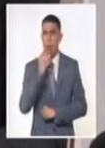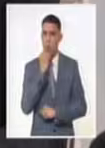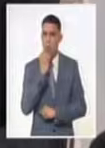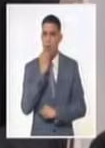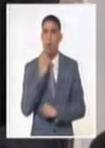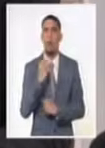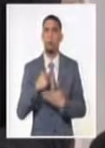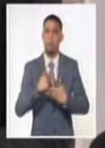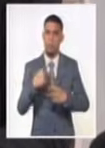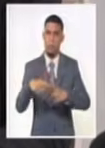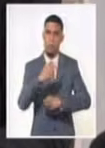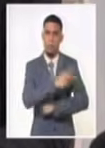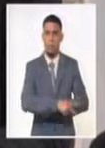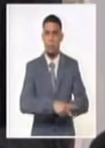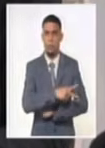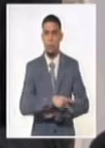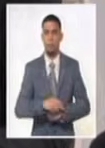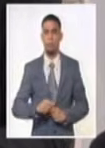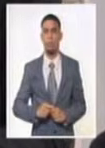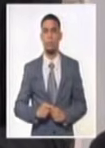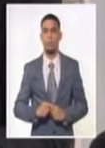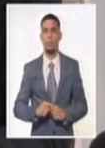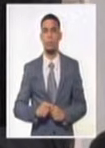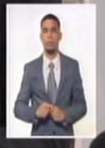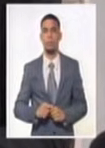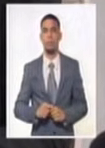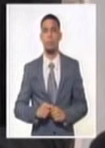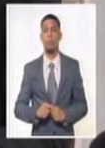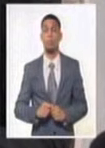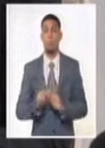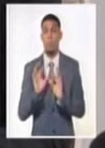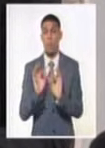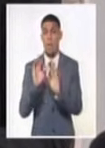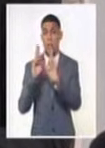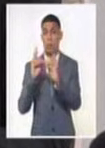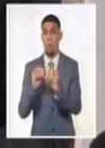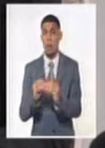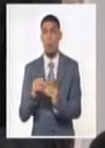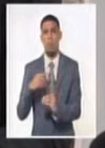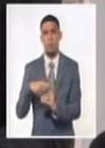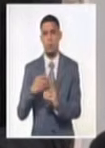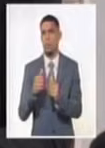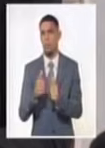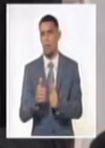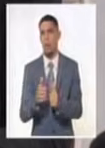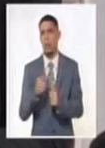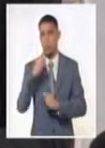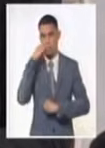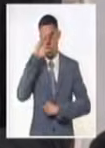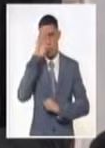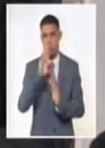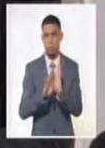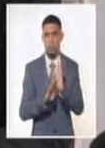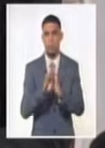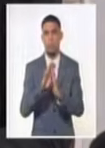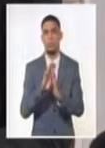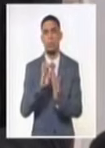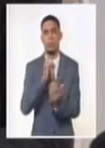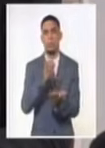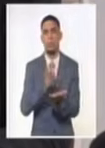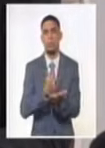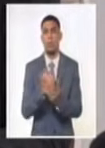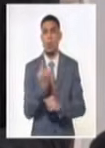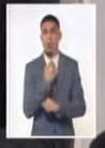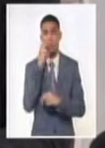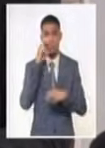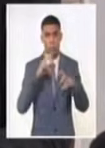sea que realmente los resultados, como decía, son incuestionables. Cuando revisando unos datos, estaba